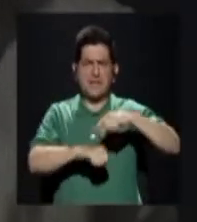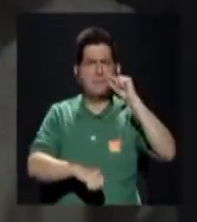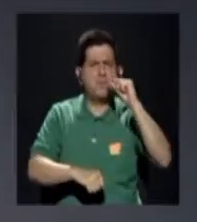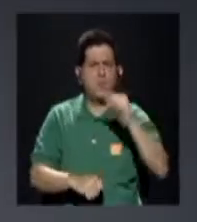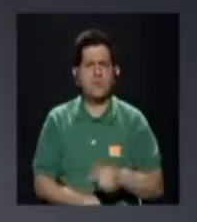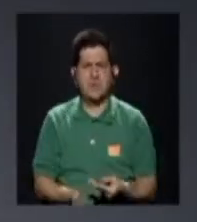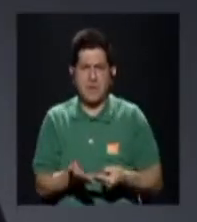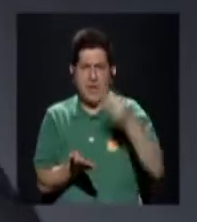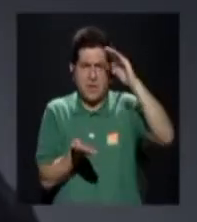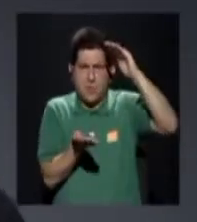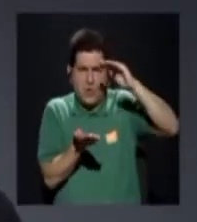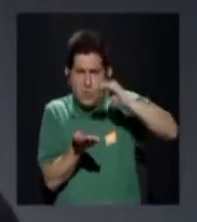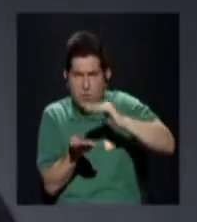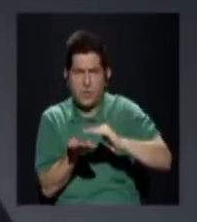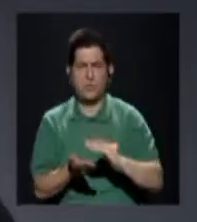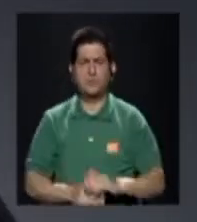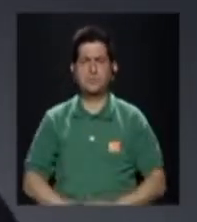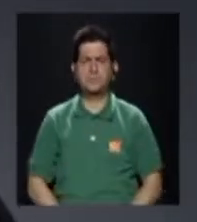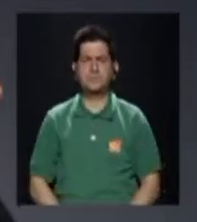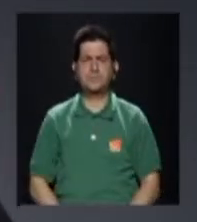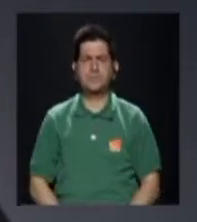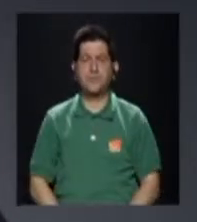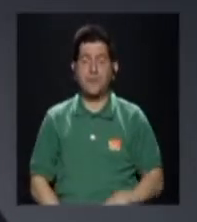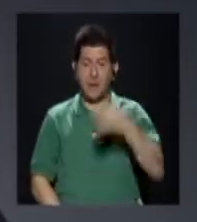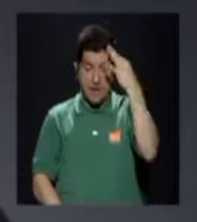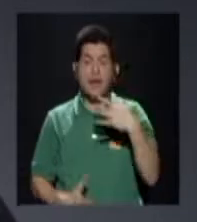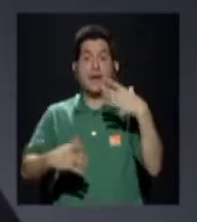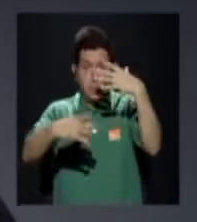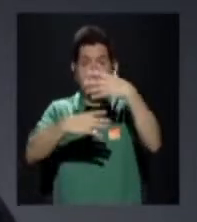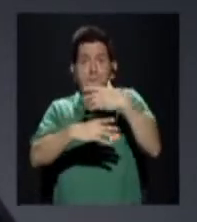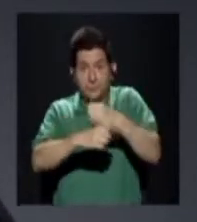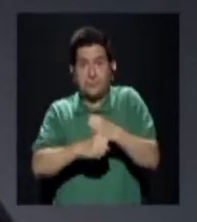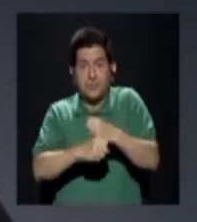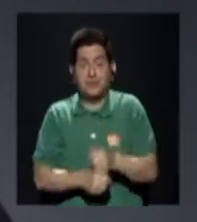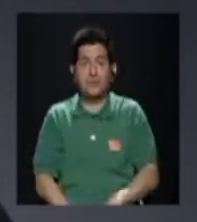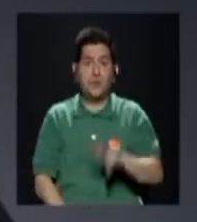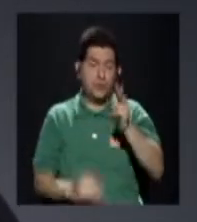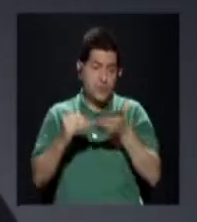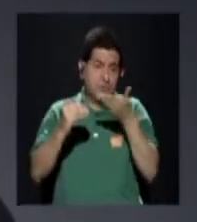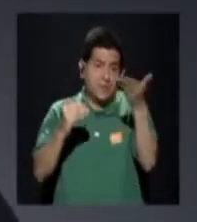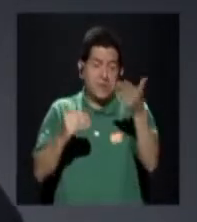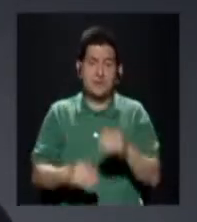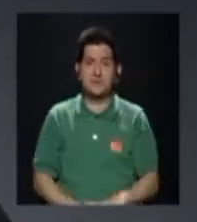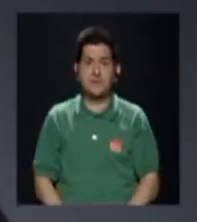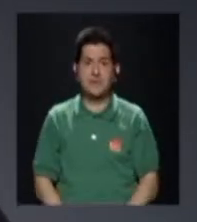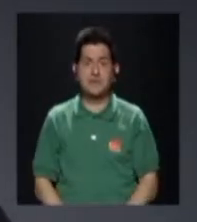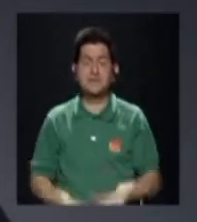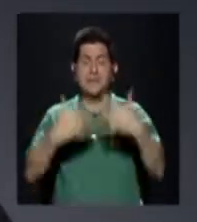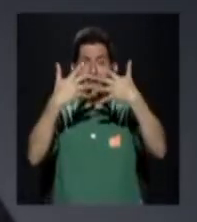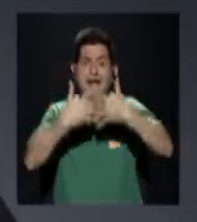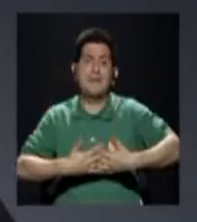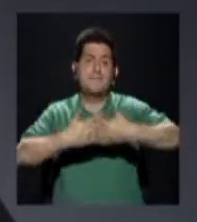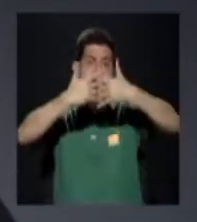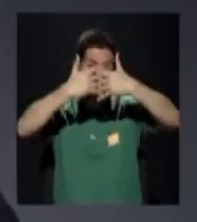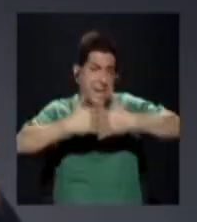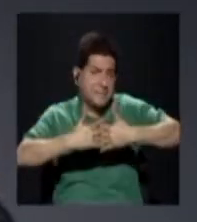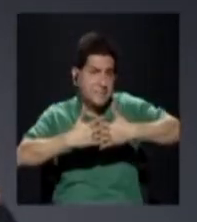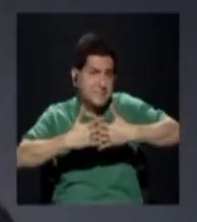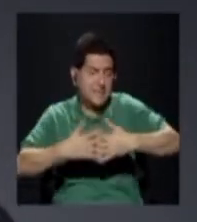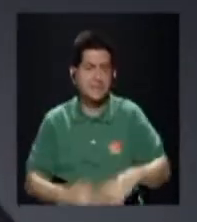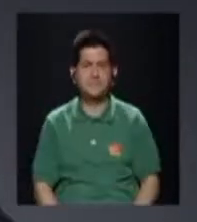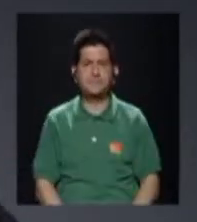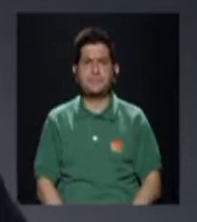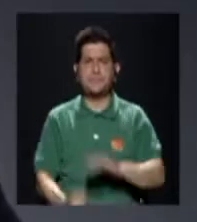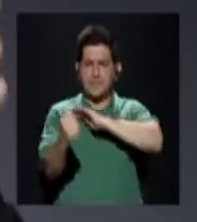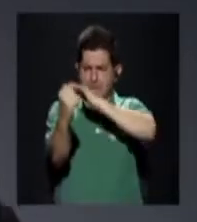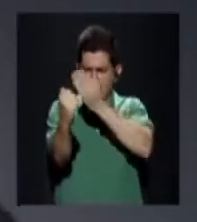devaluaciones. Me parece una forma de resumir los 3 factores es que las empresas y el poder